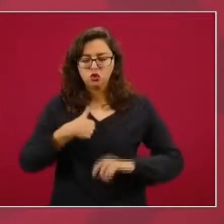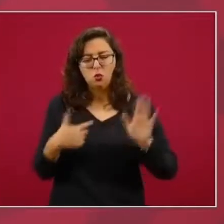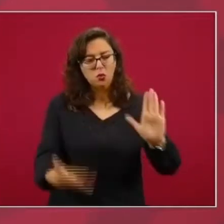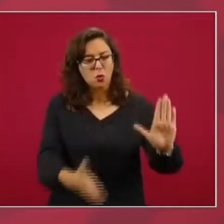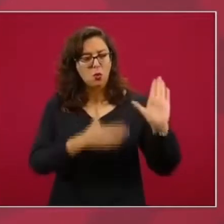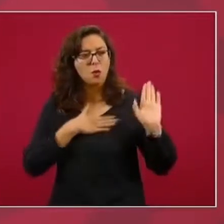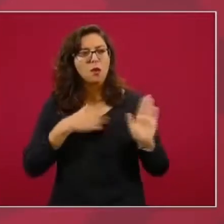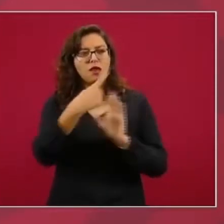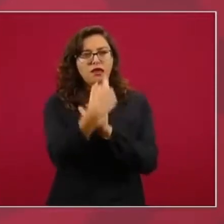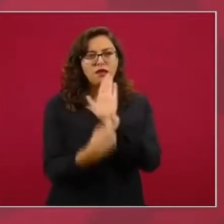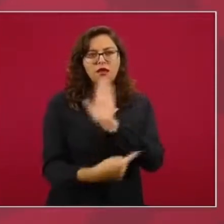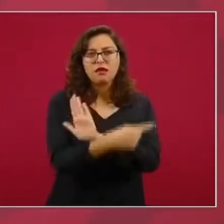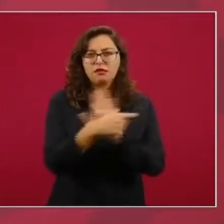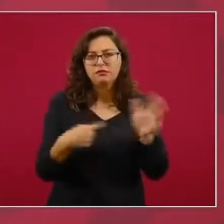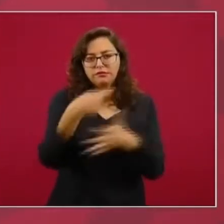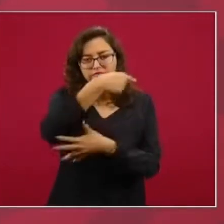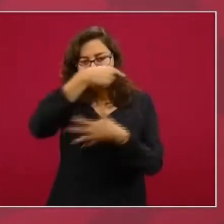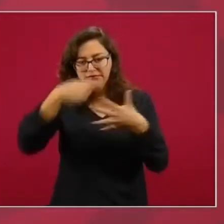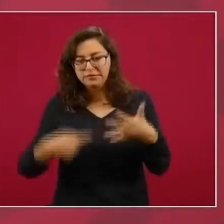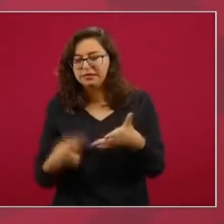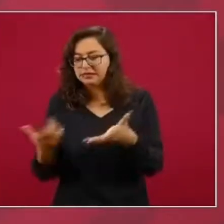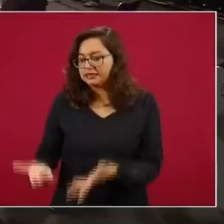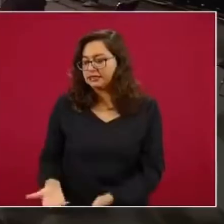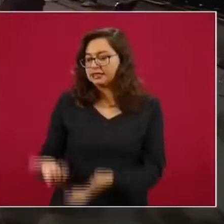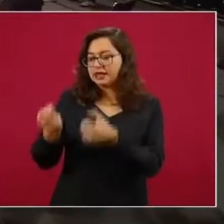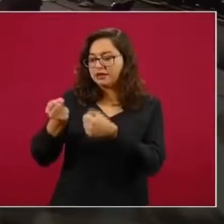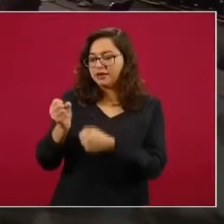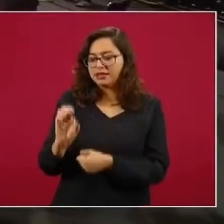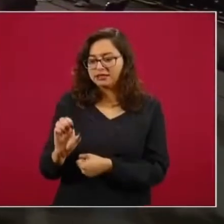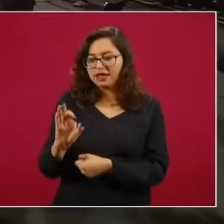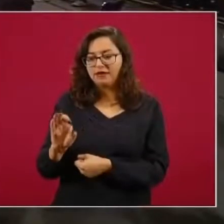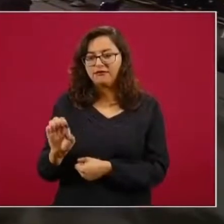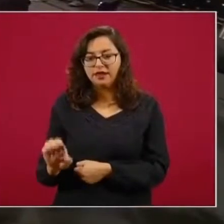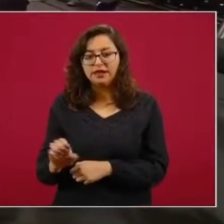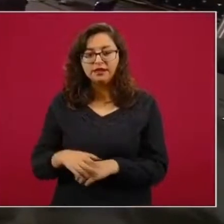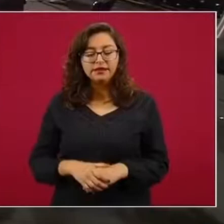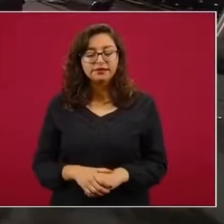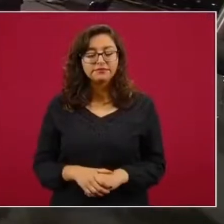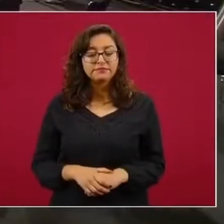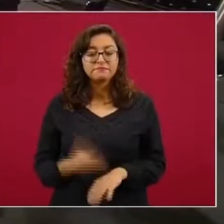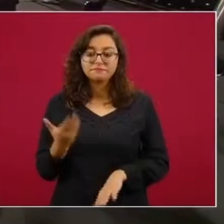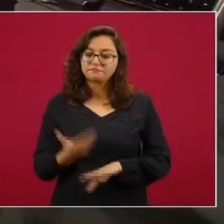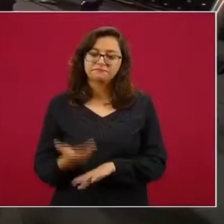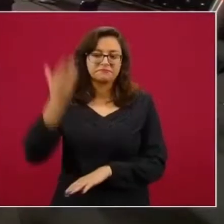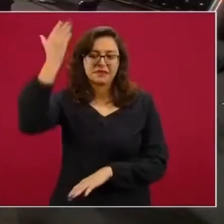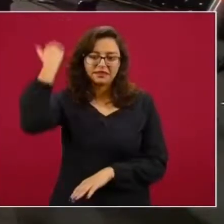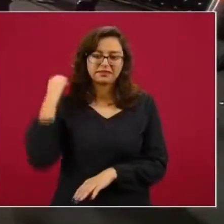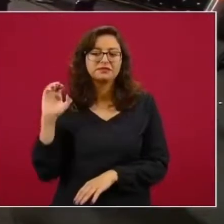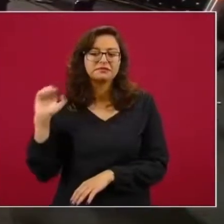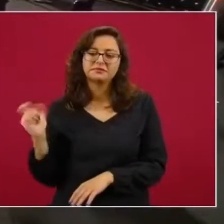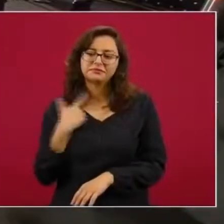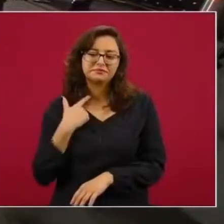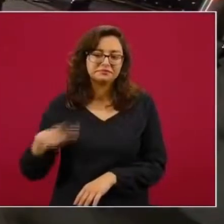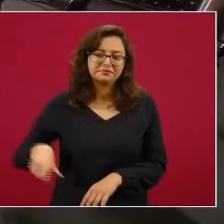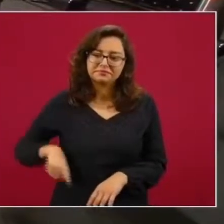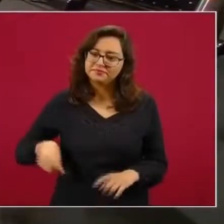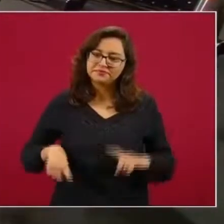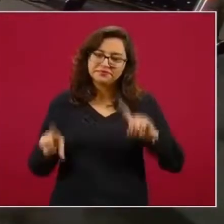Entonces, antes no era esa la intención.